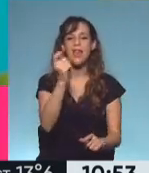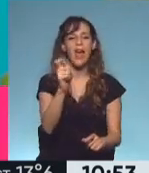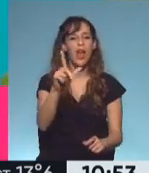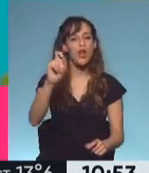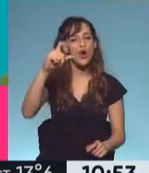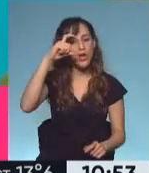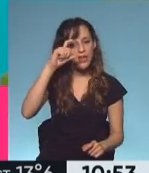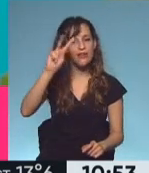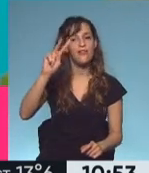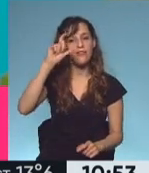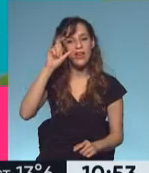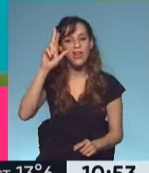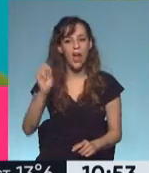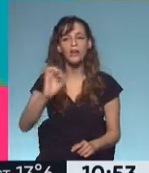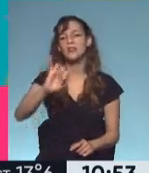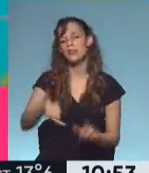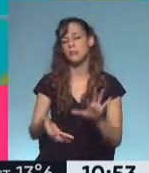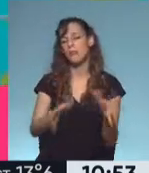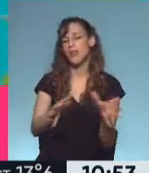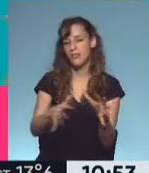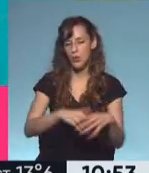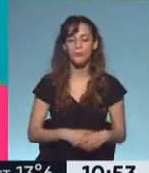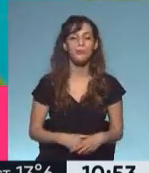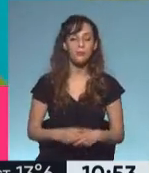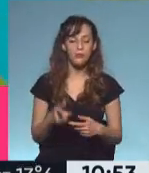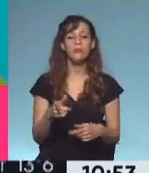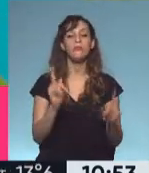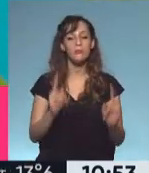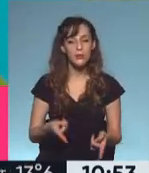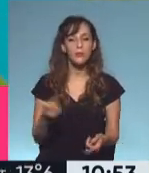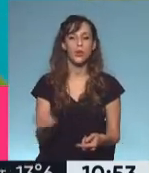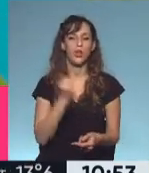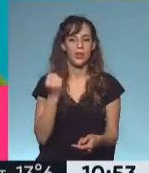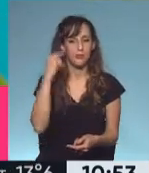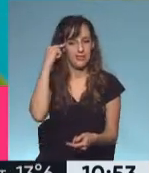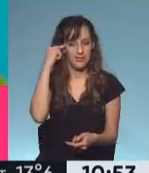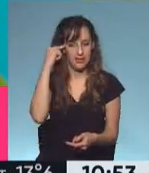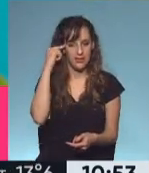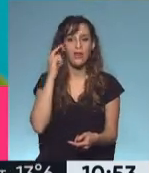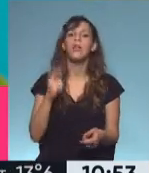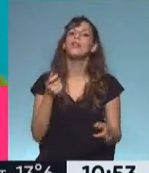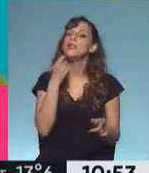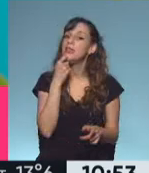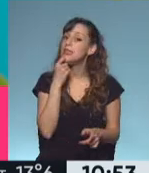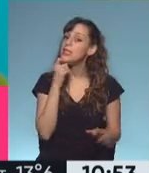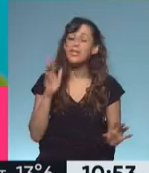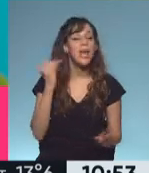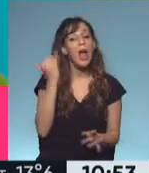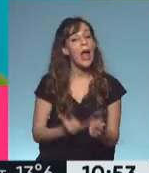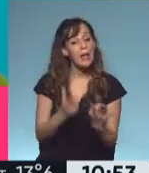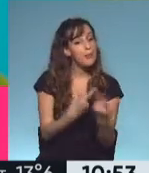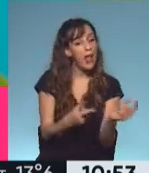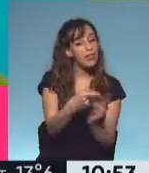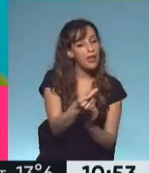ver qué es cada una. Pero bueno, la idea también es pensar esto de que si traemos una planta a casa, yo a veces digo como con las mascotas, la tenencia responsable de las